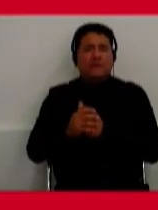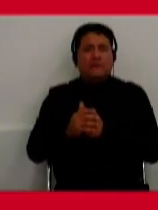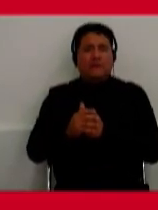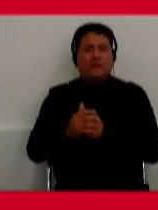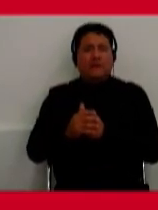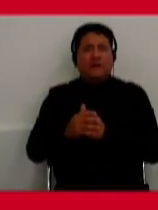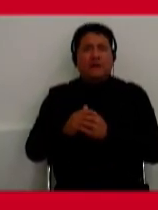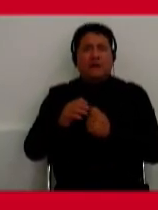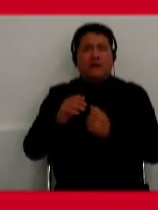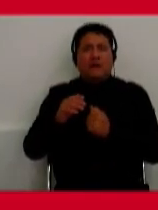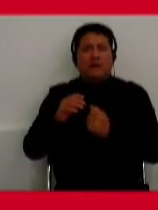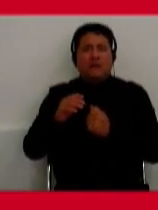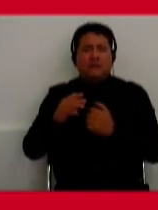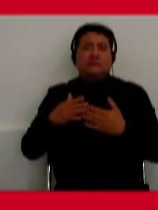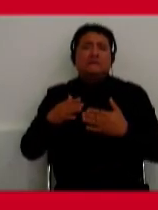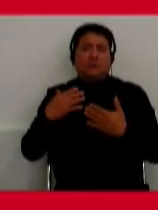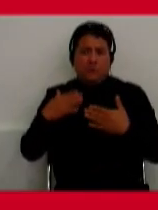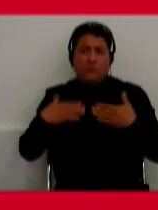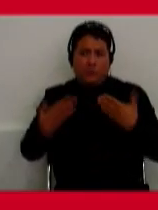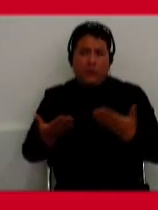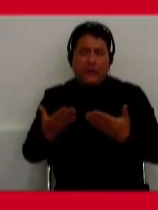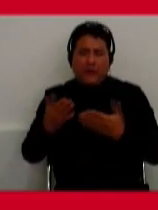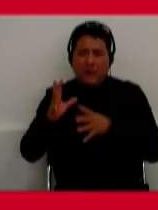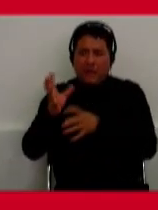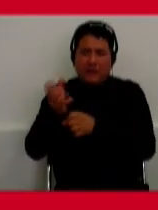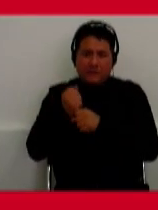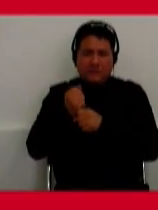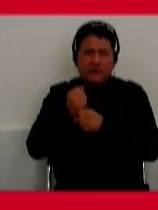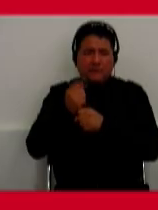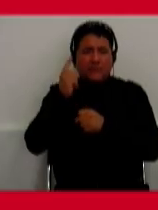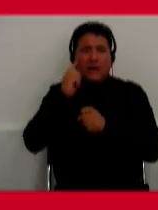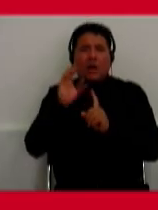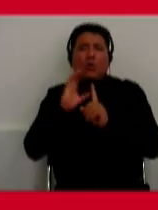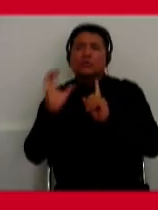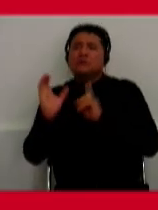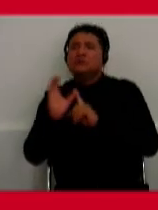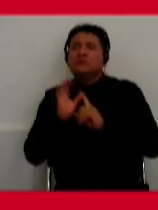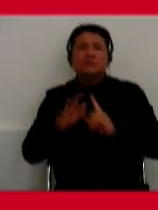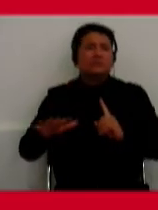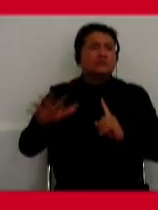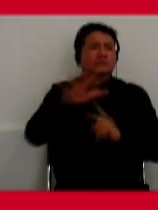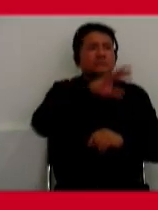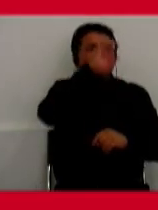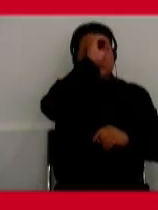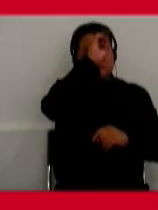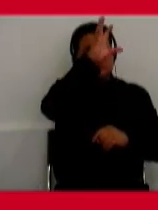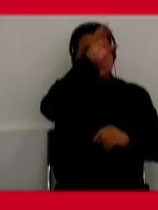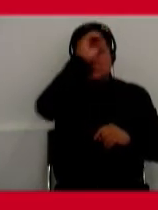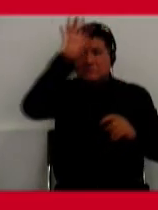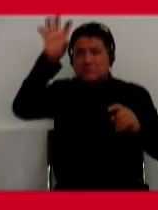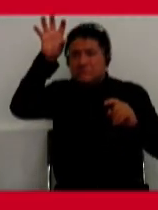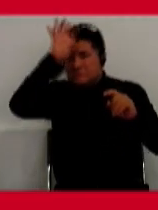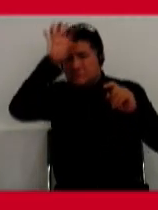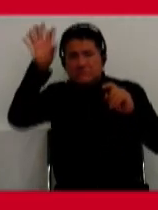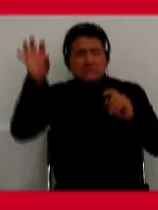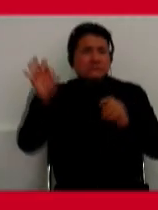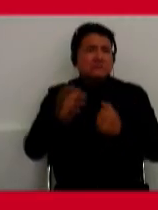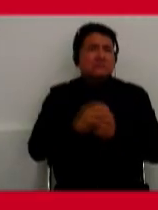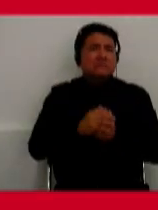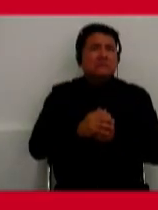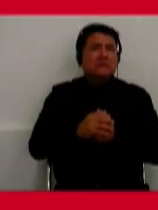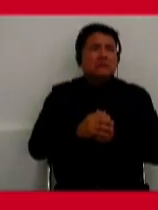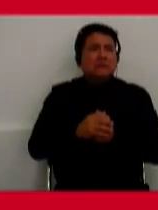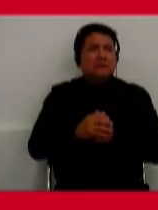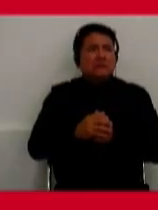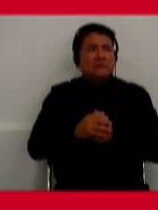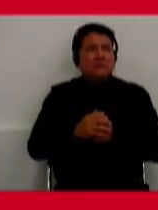información, se adapta a las condiciones reales de la operación, de cada operación minera, y reduce la incertidumbre y fortalece la